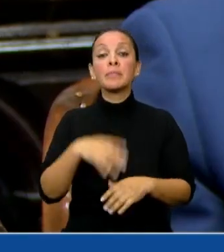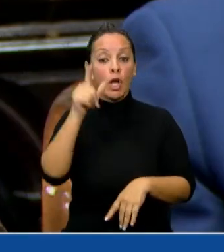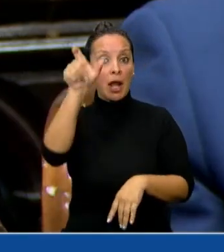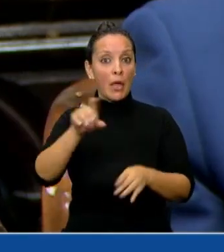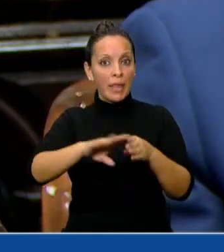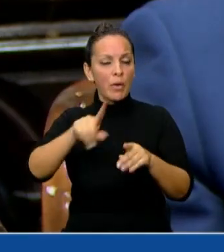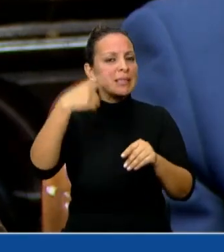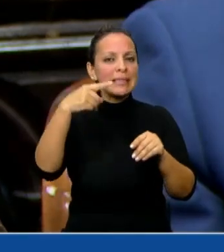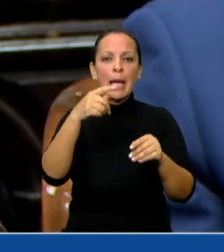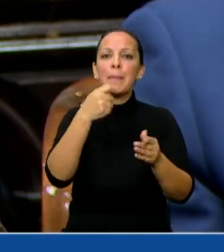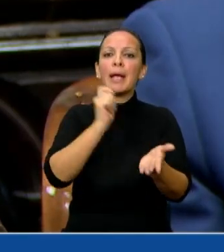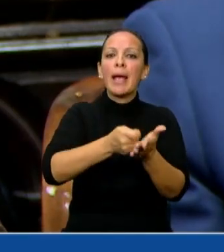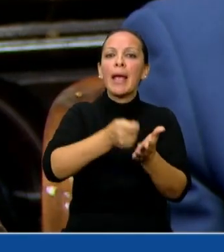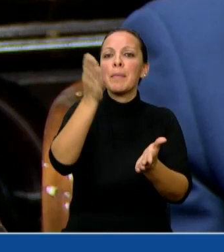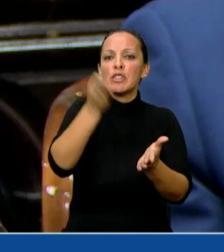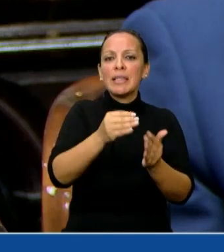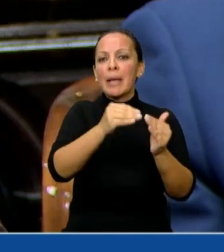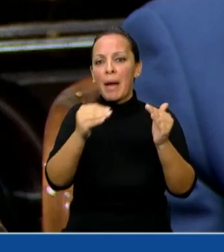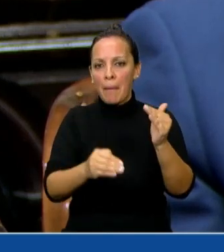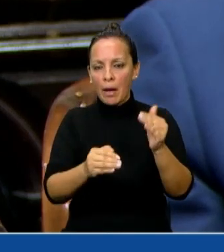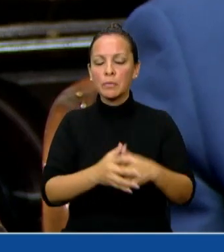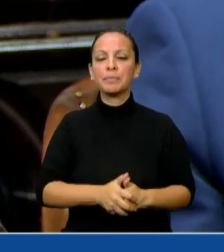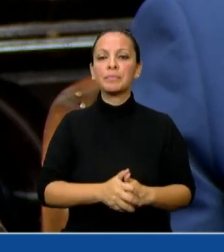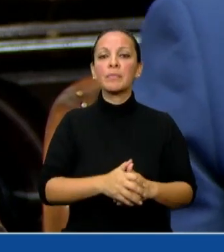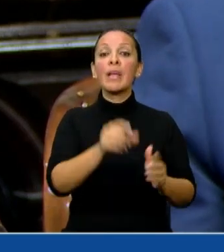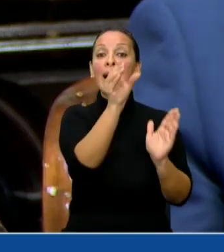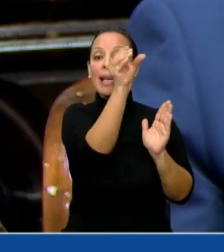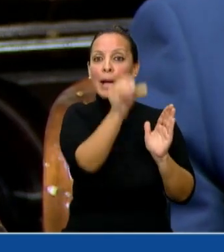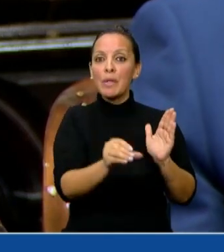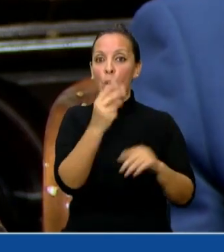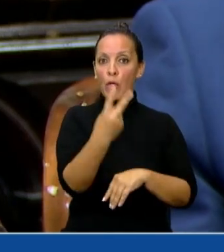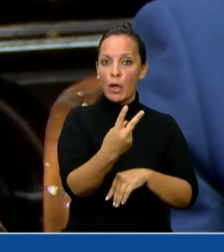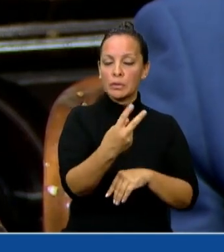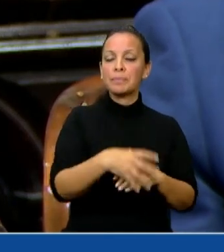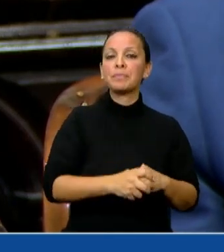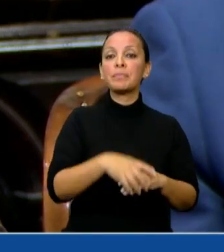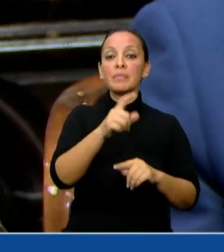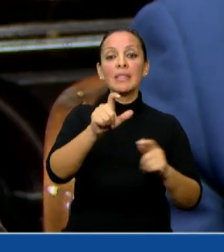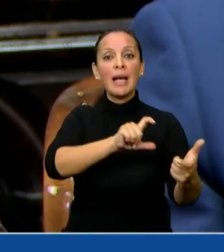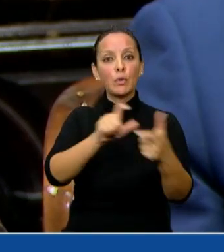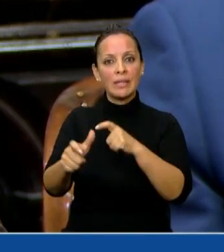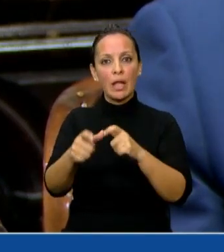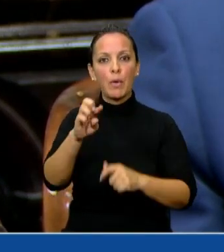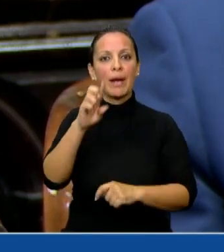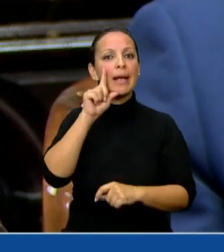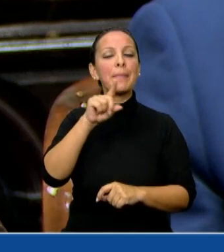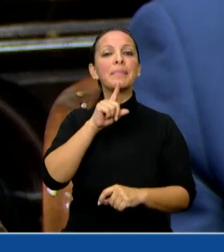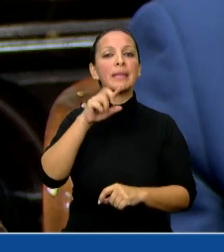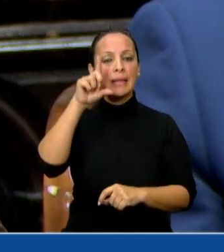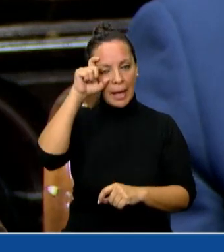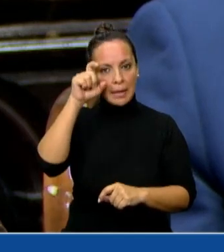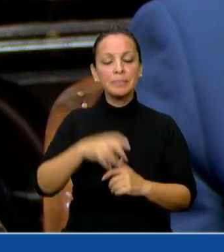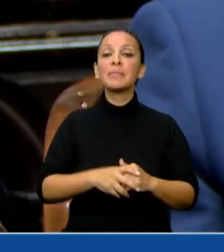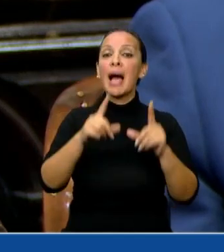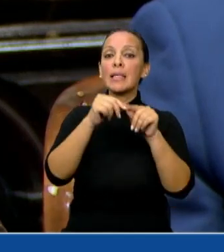índice más bajo. El capítulo 2 se denomina del índice IAR actualizable por RIPTE. El artículo 3 implementa